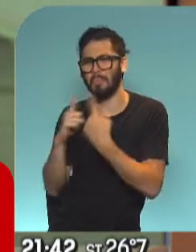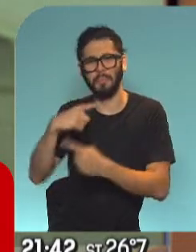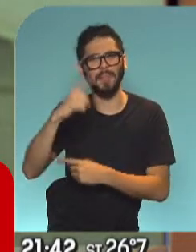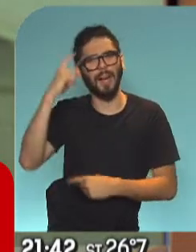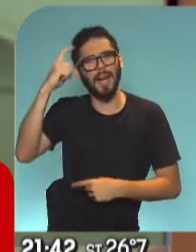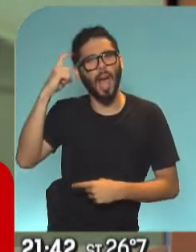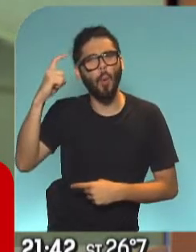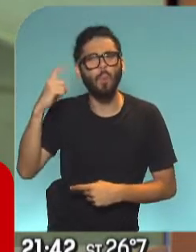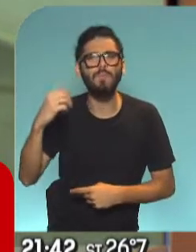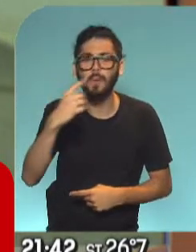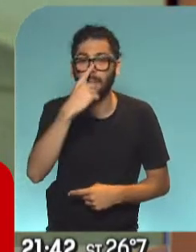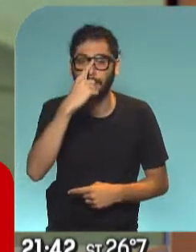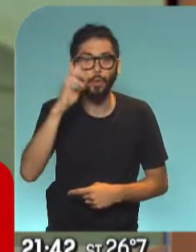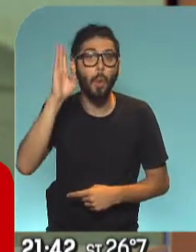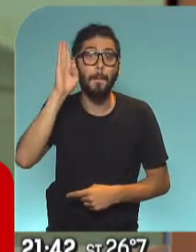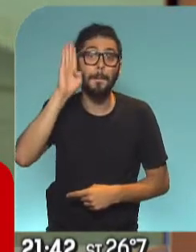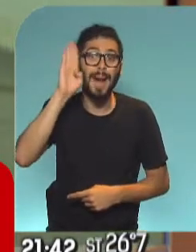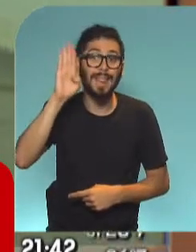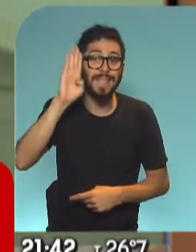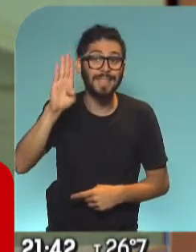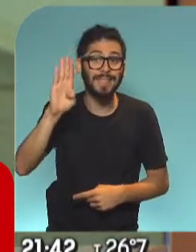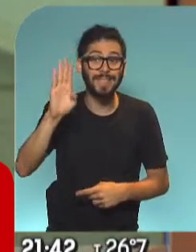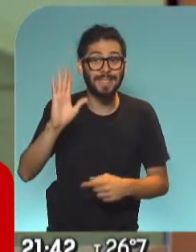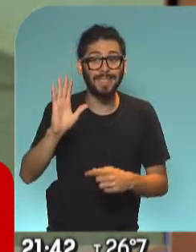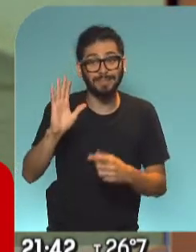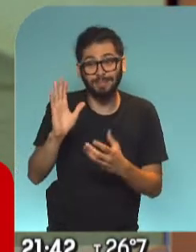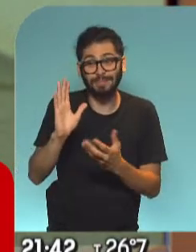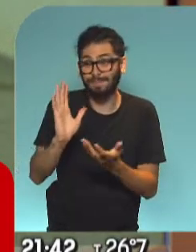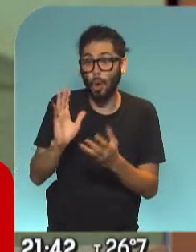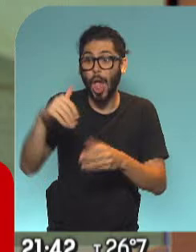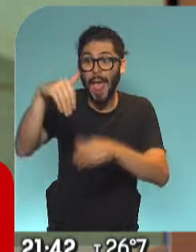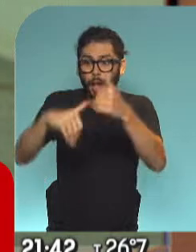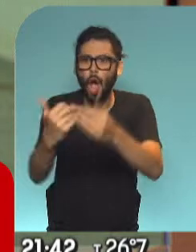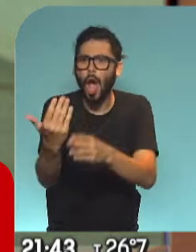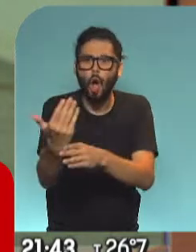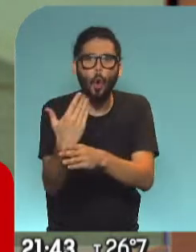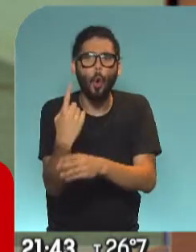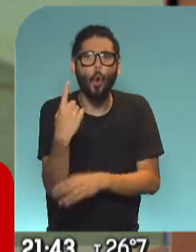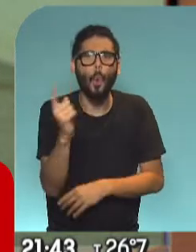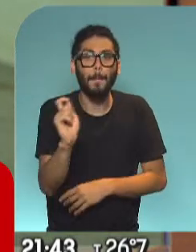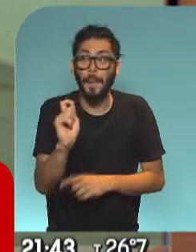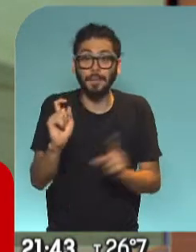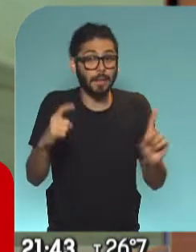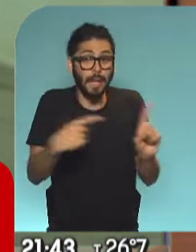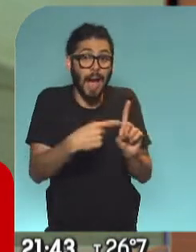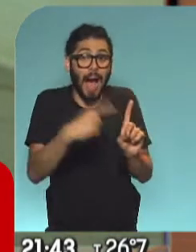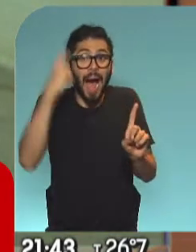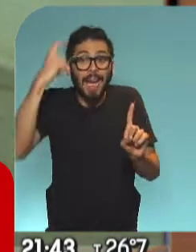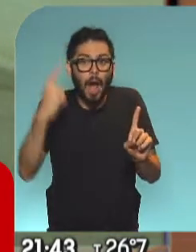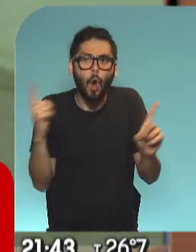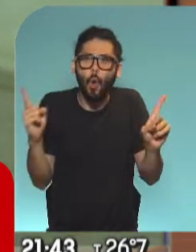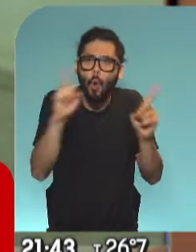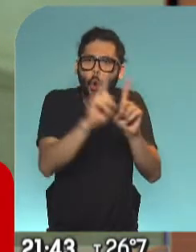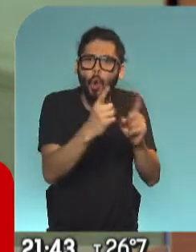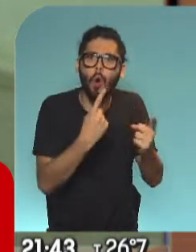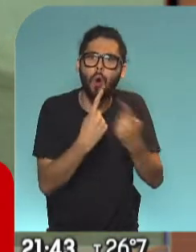porque Martín Guzmán, prácticamente un mes antes de las elecciones, en una entrevista con Raúl, le cuenta cómo